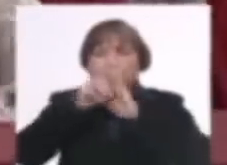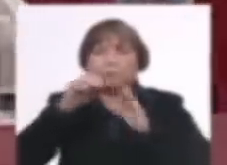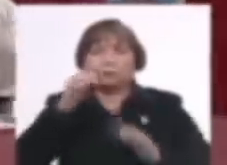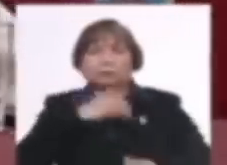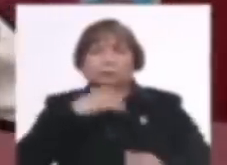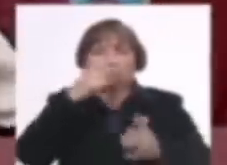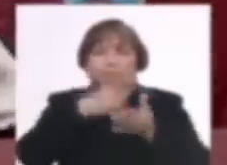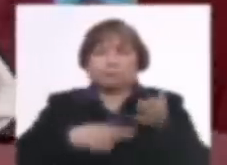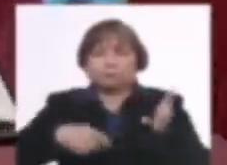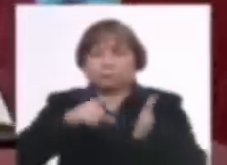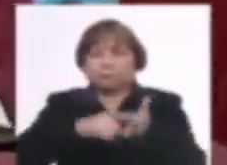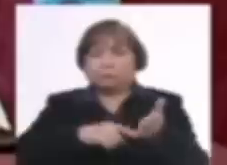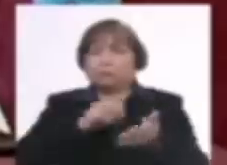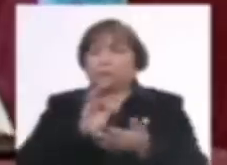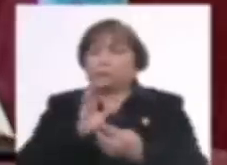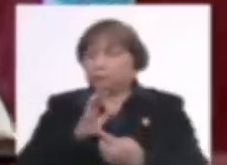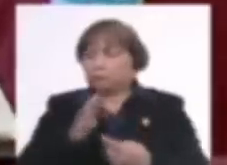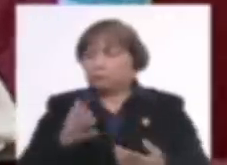sentido discriminada.